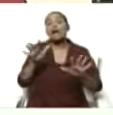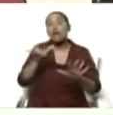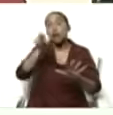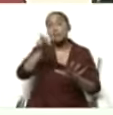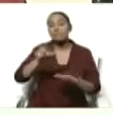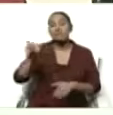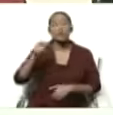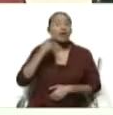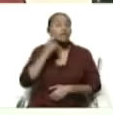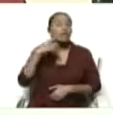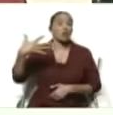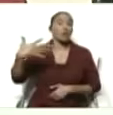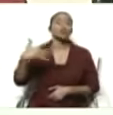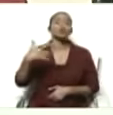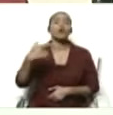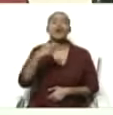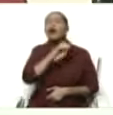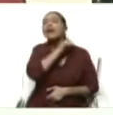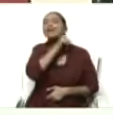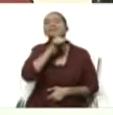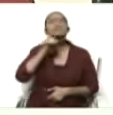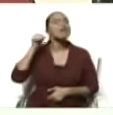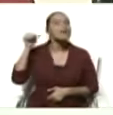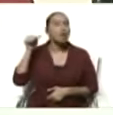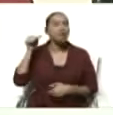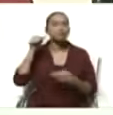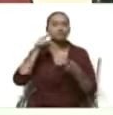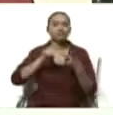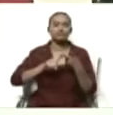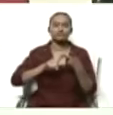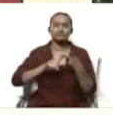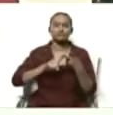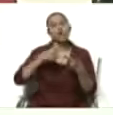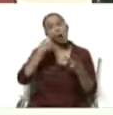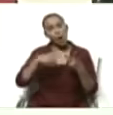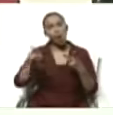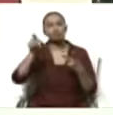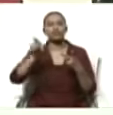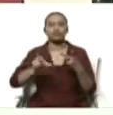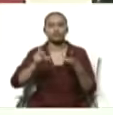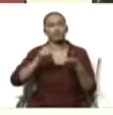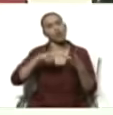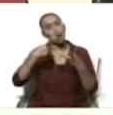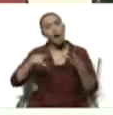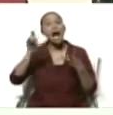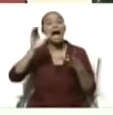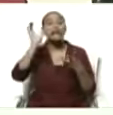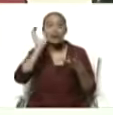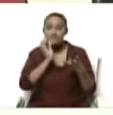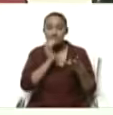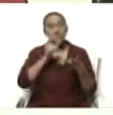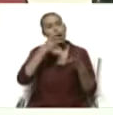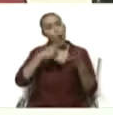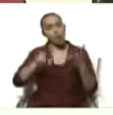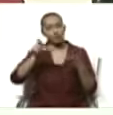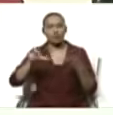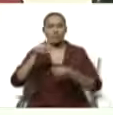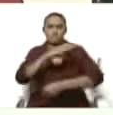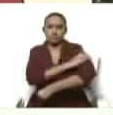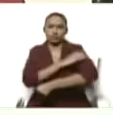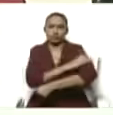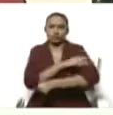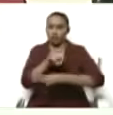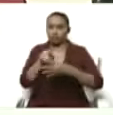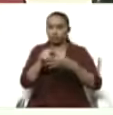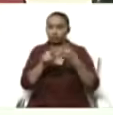Ramos aluc Enrique Mendoza y ocar Ah bueno Y capril creo que han sido los